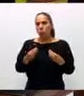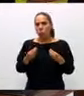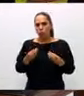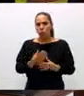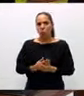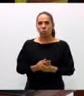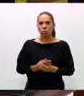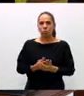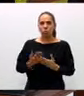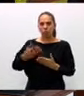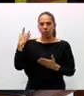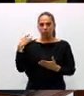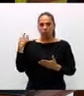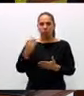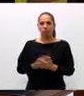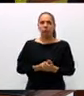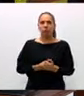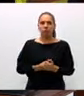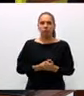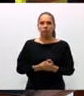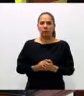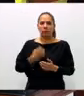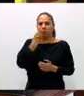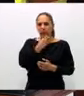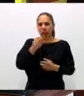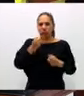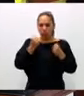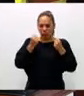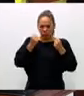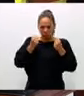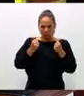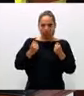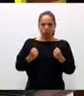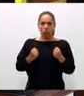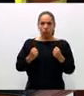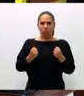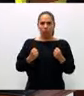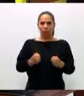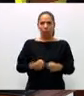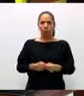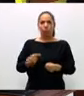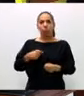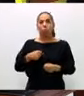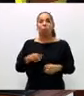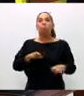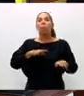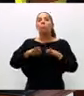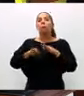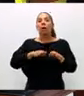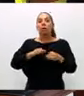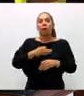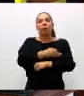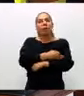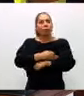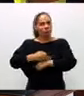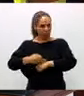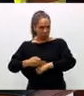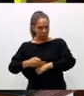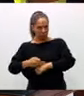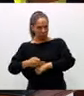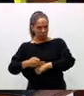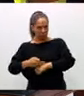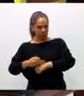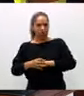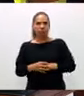el programa de Escuela Segura, hice un trabajo con las familias y